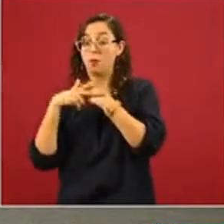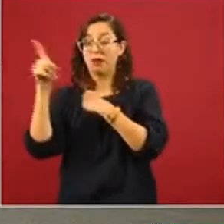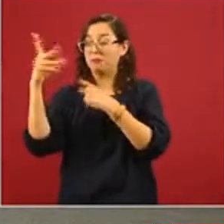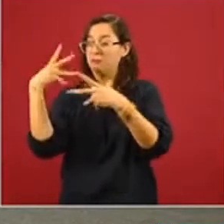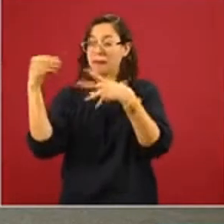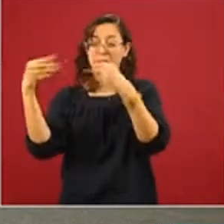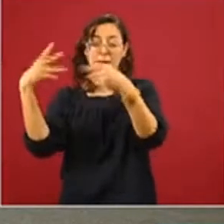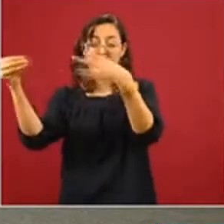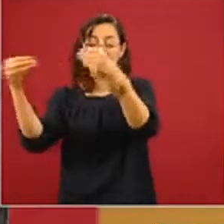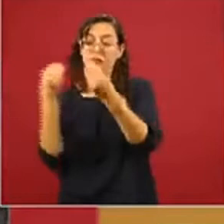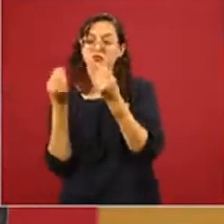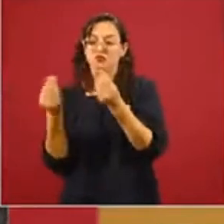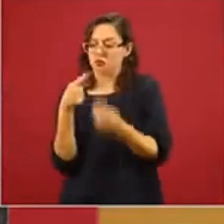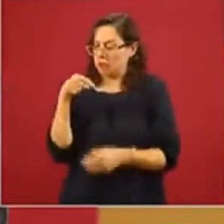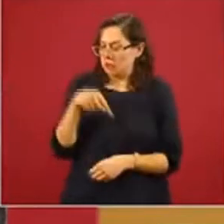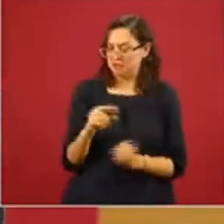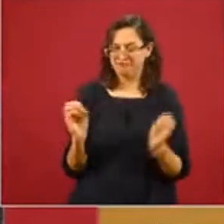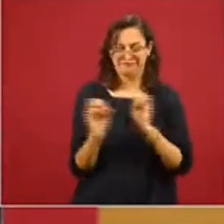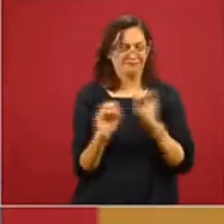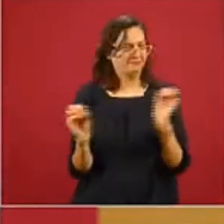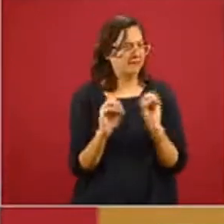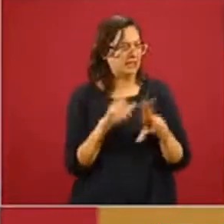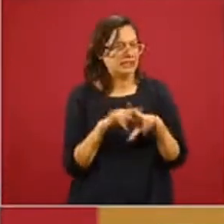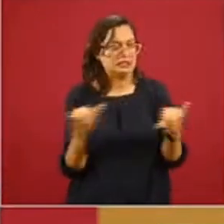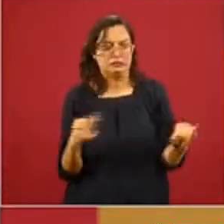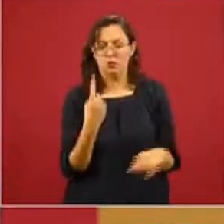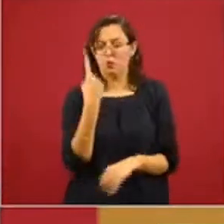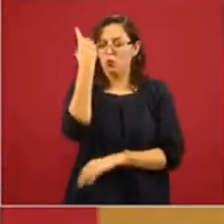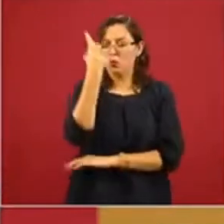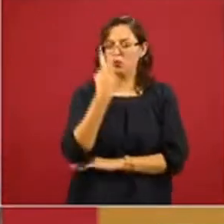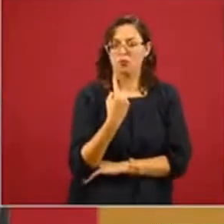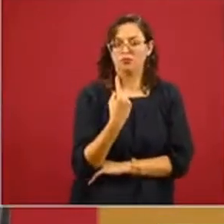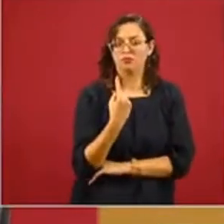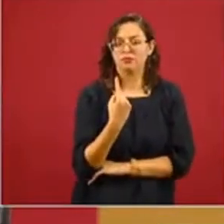intensidad epidémica, aquí todavía no teníamos casos.